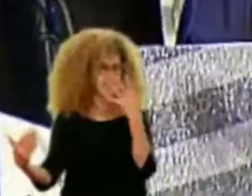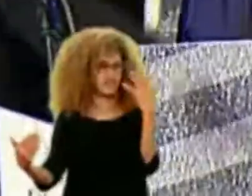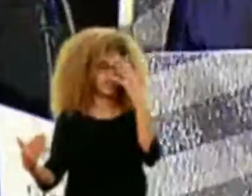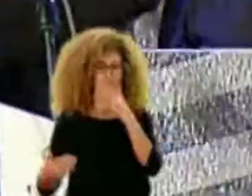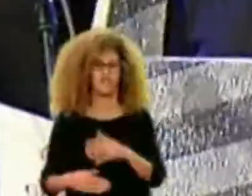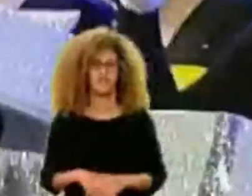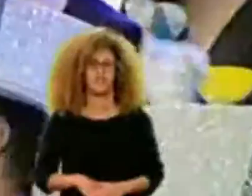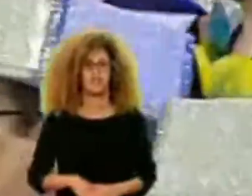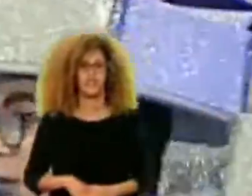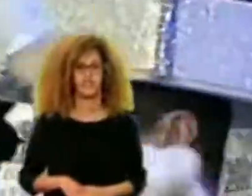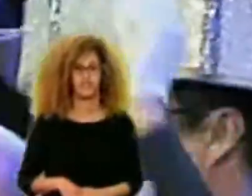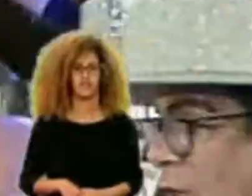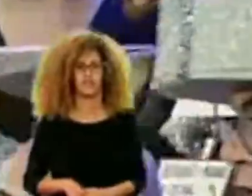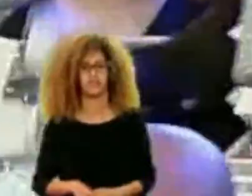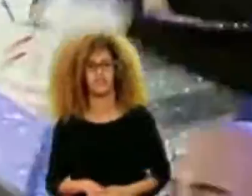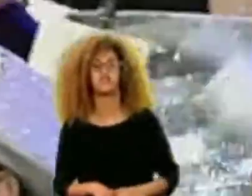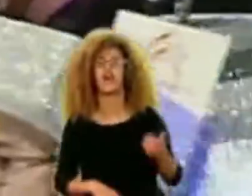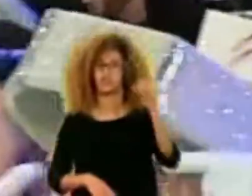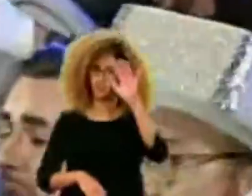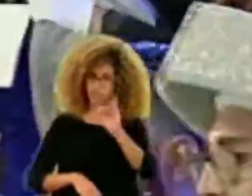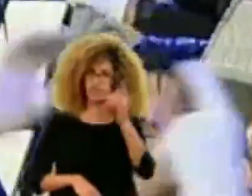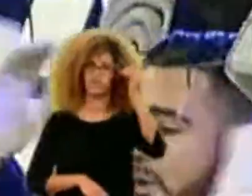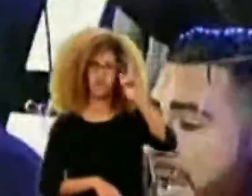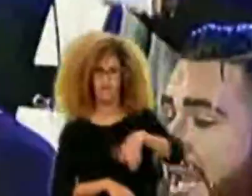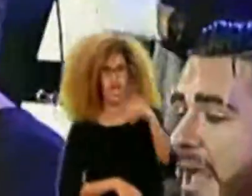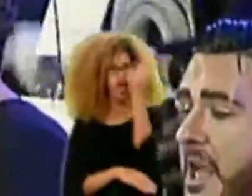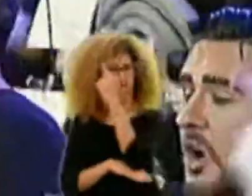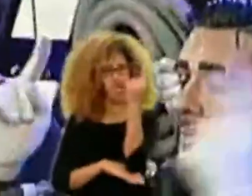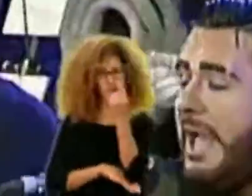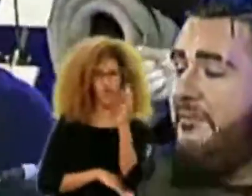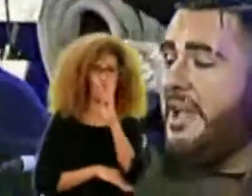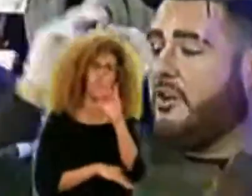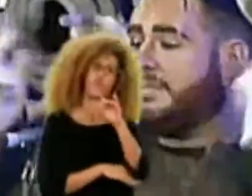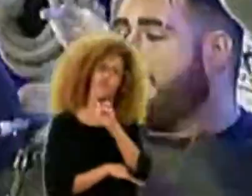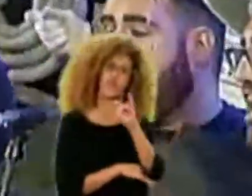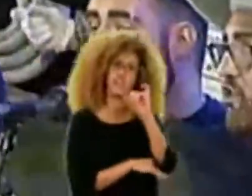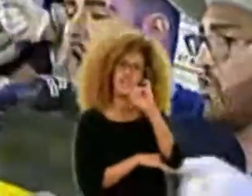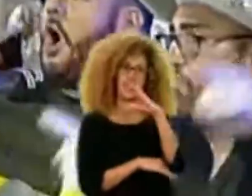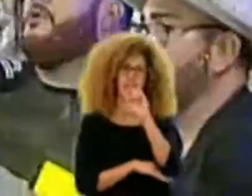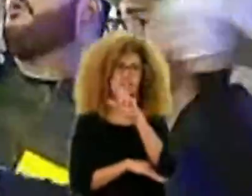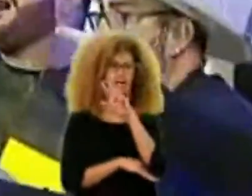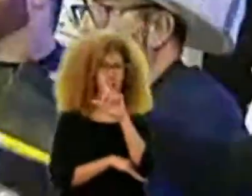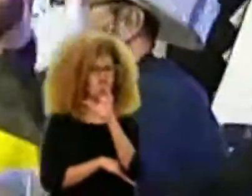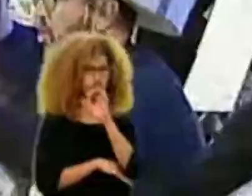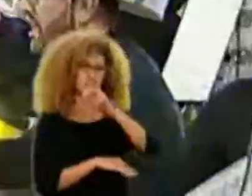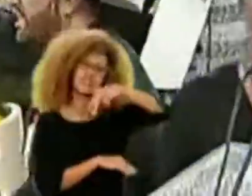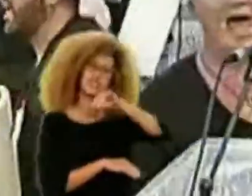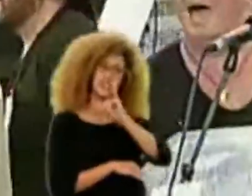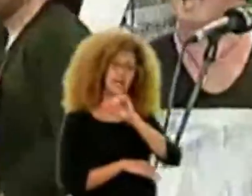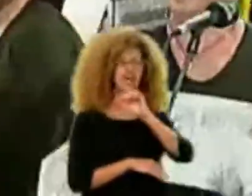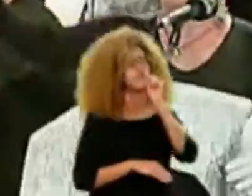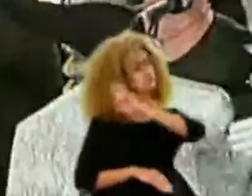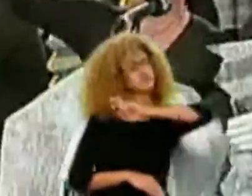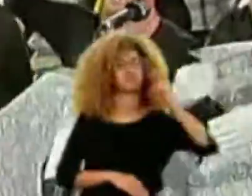carnaval. Tenemos diseñadores como Willy Carolina, como Quevedo y Ceballos, como Juan el